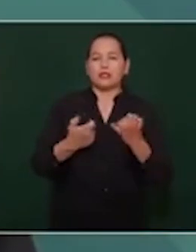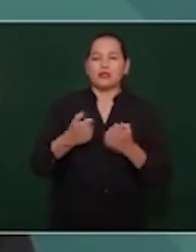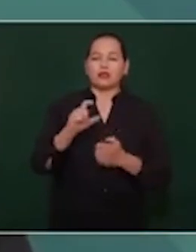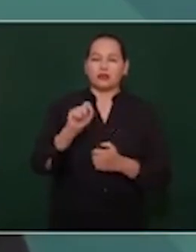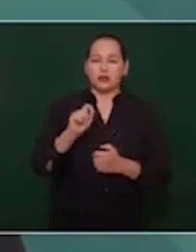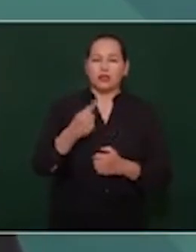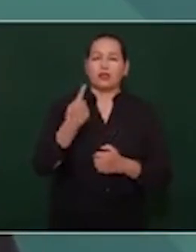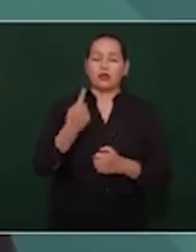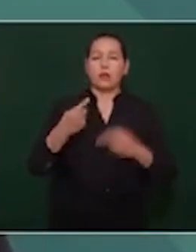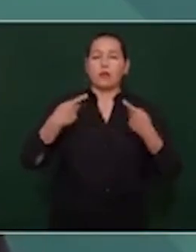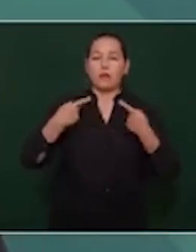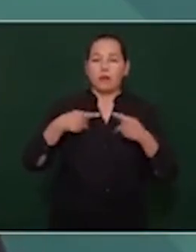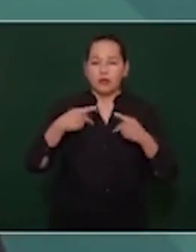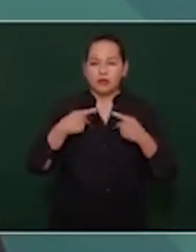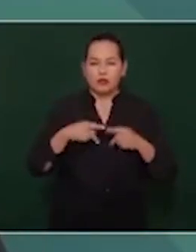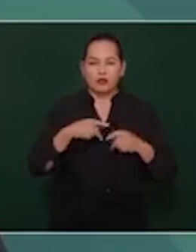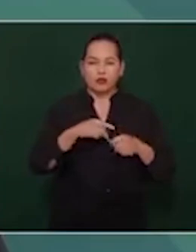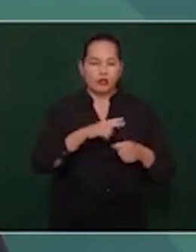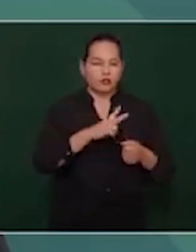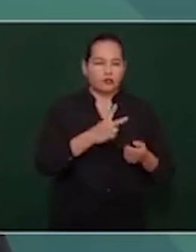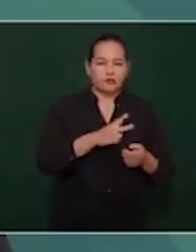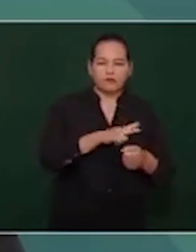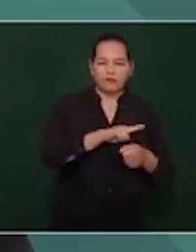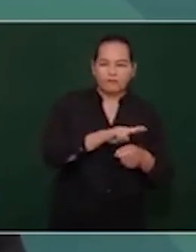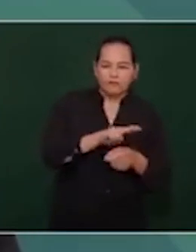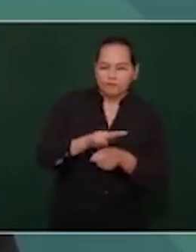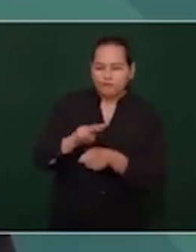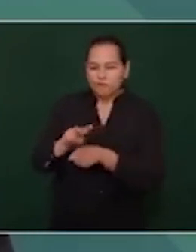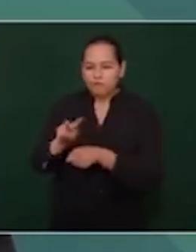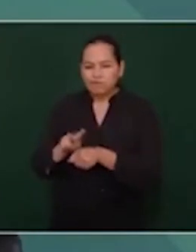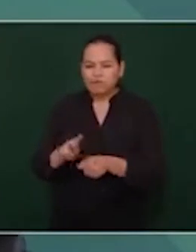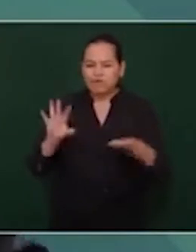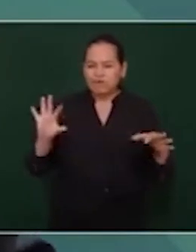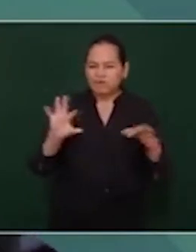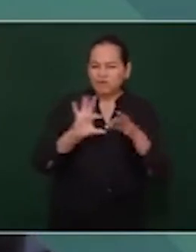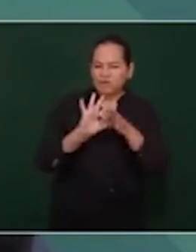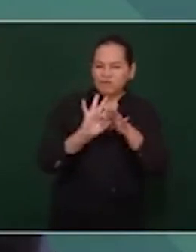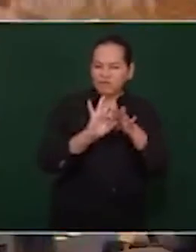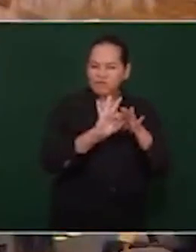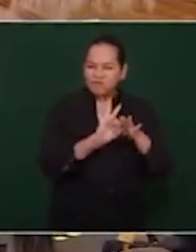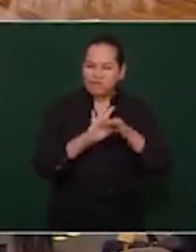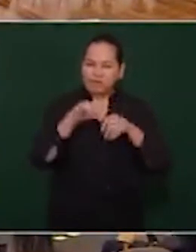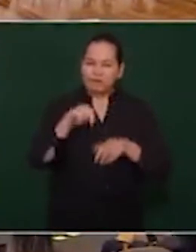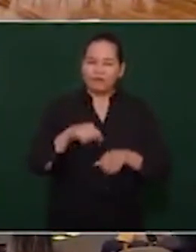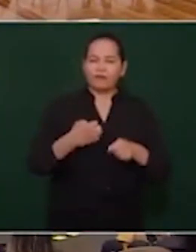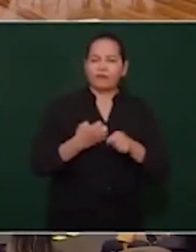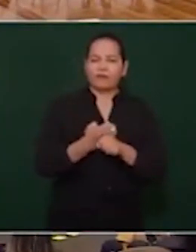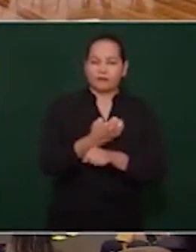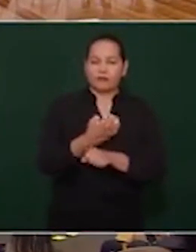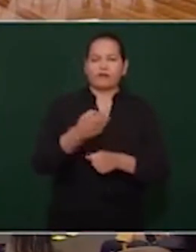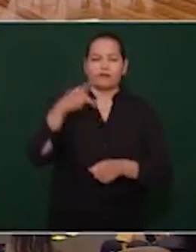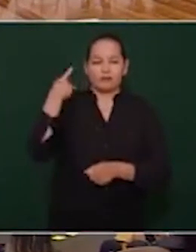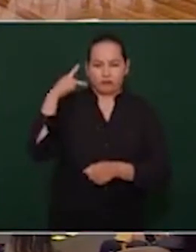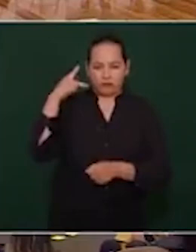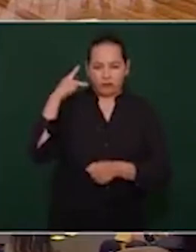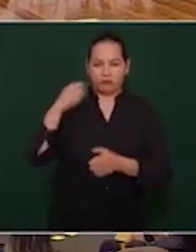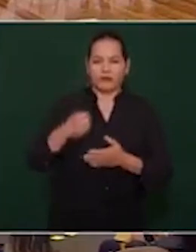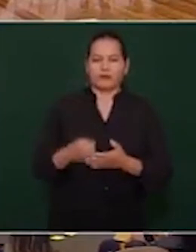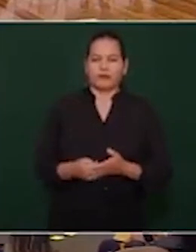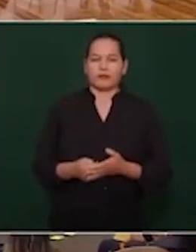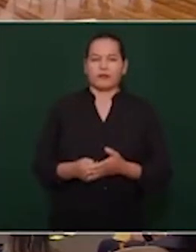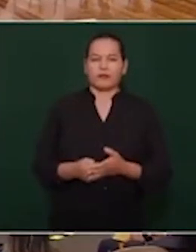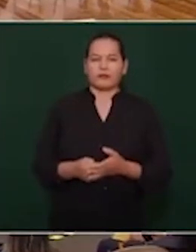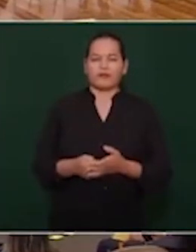20.721 elementos operativos trabajando de manera coordinada aquí en el estado. En cuanto a las